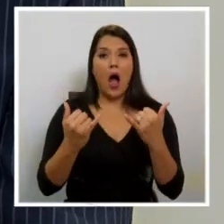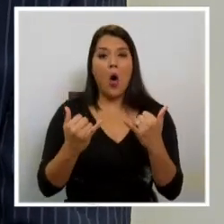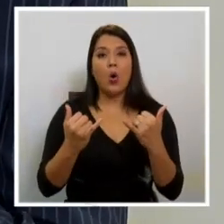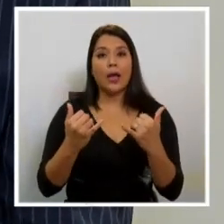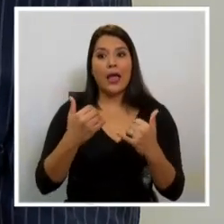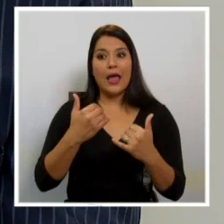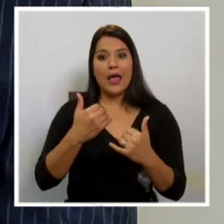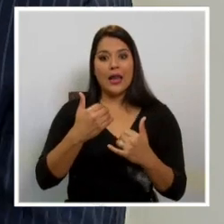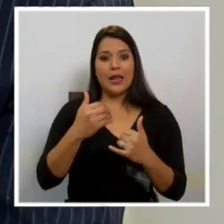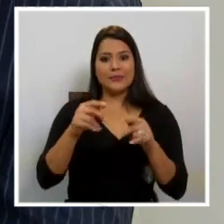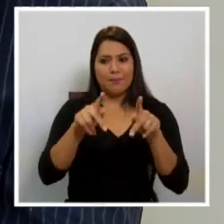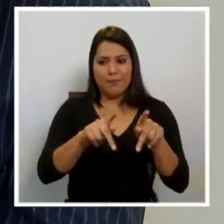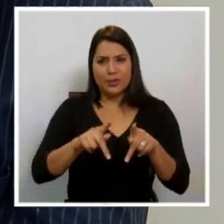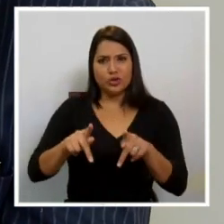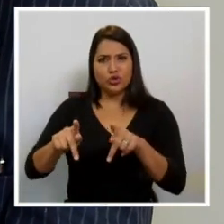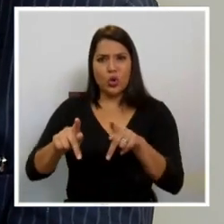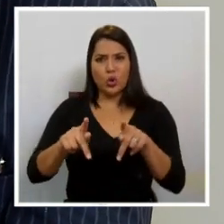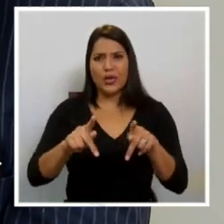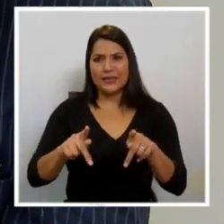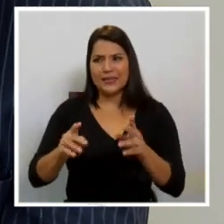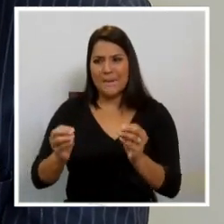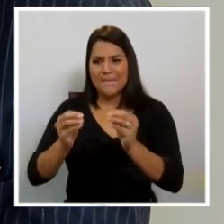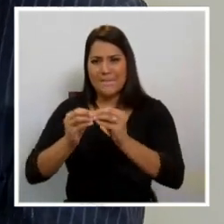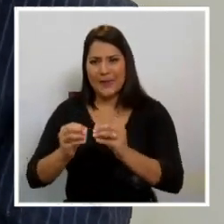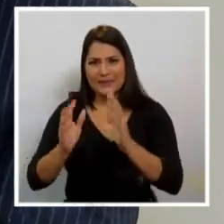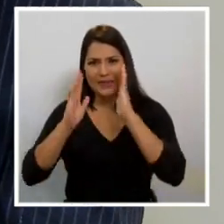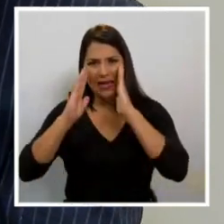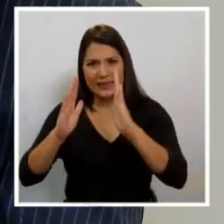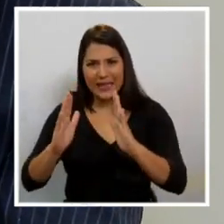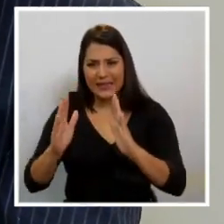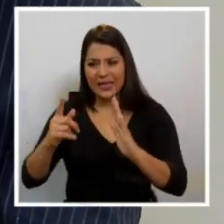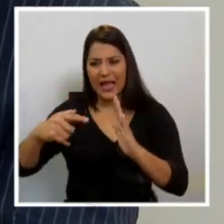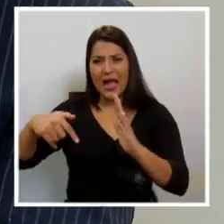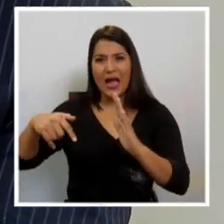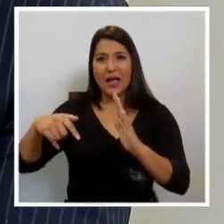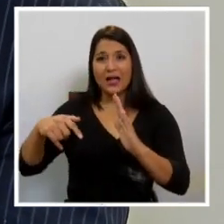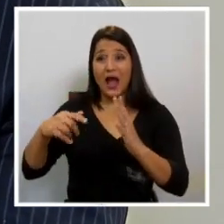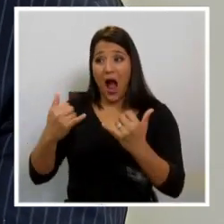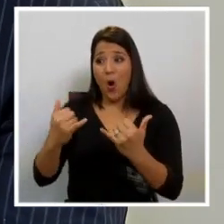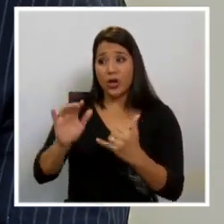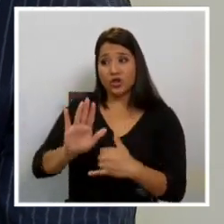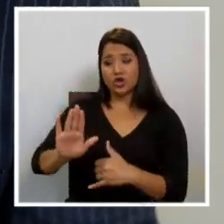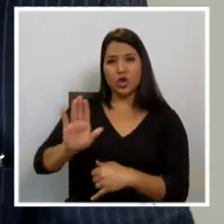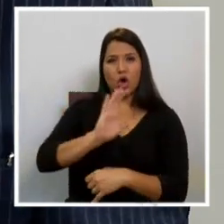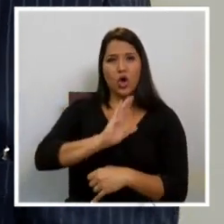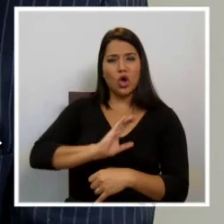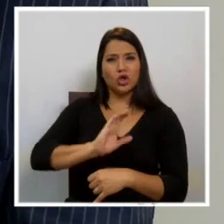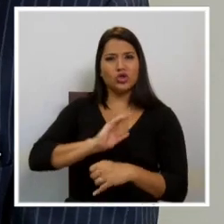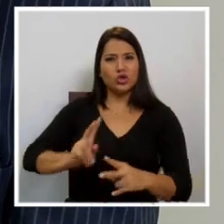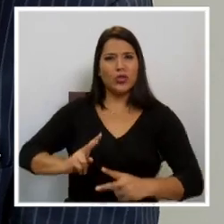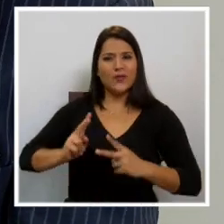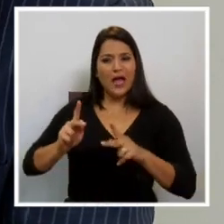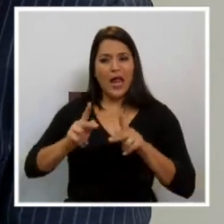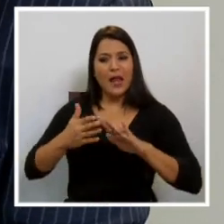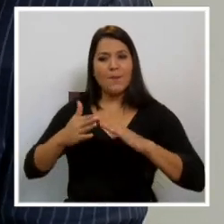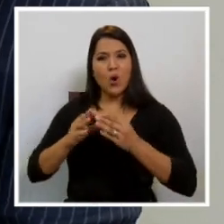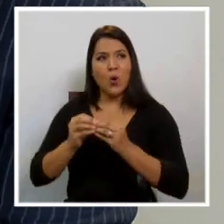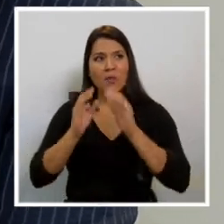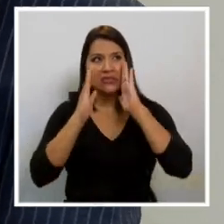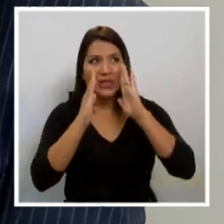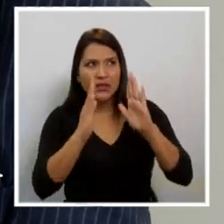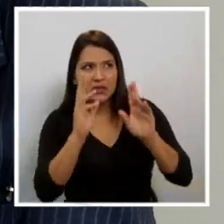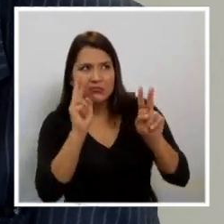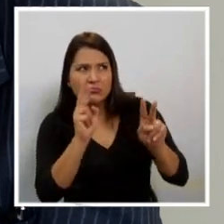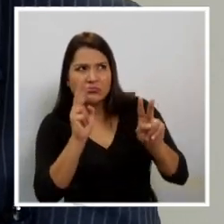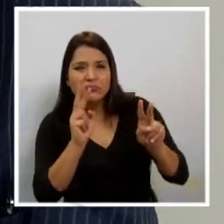de vida a la gente más atenta y más dudosa de lo que dice la clase política, en un momento donde van a